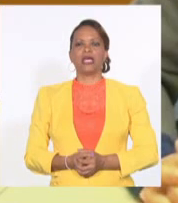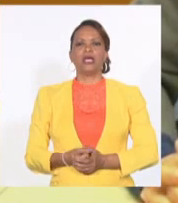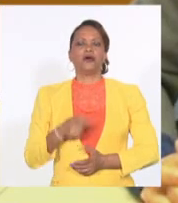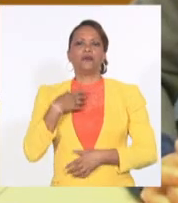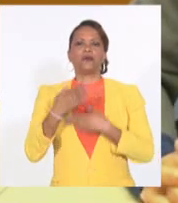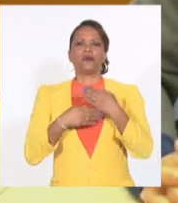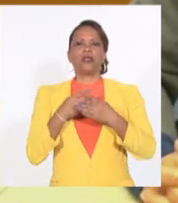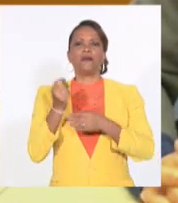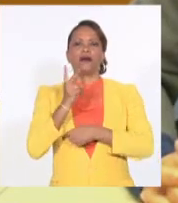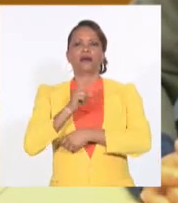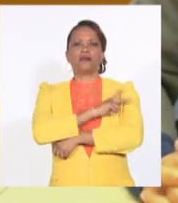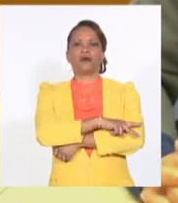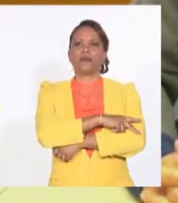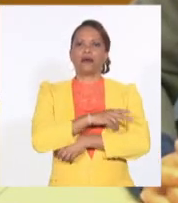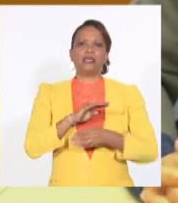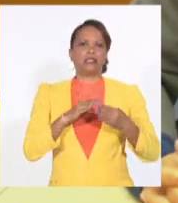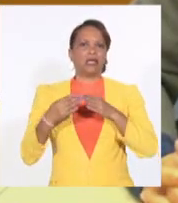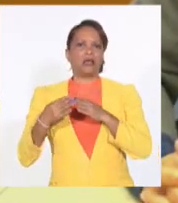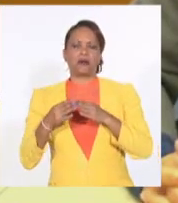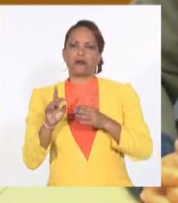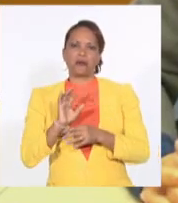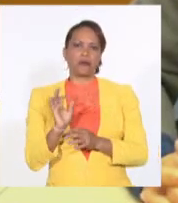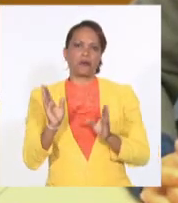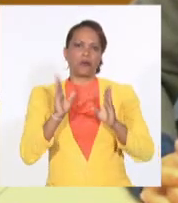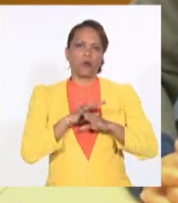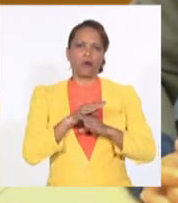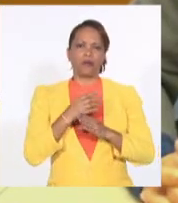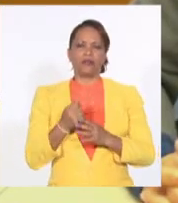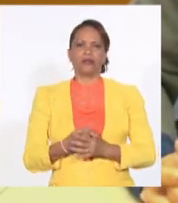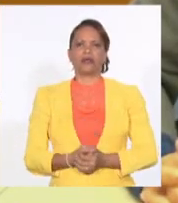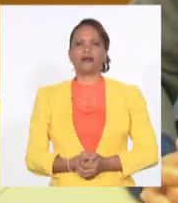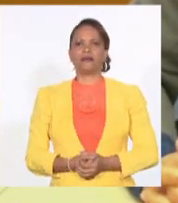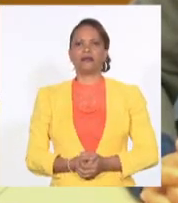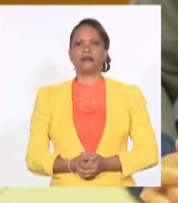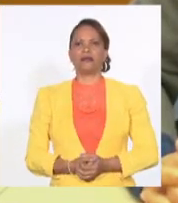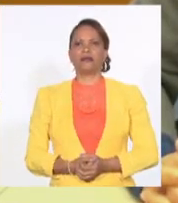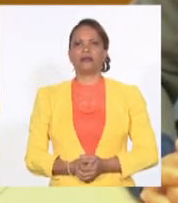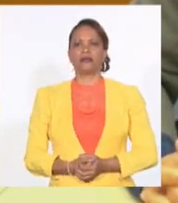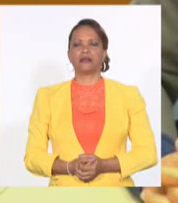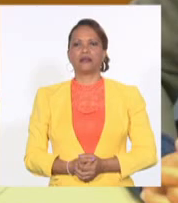tema de los Estados Unidos con Cuba, sino que afecta a muchos,